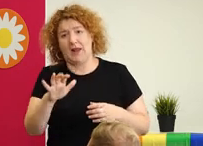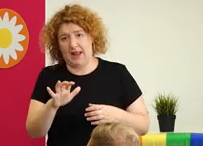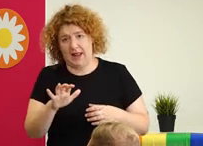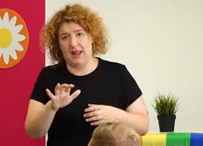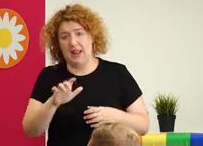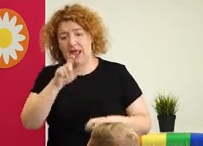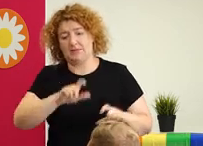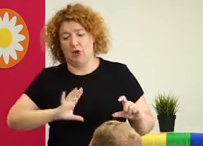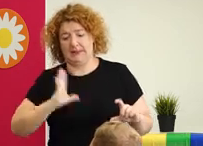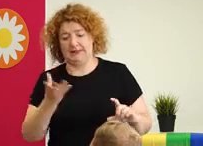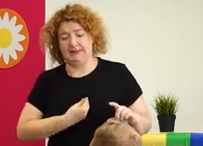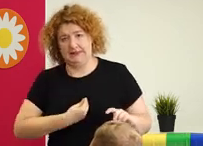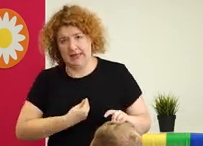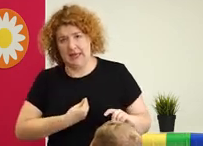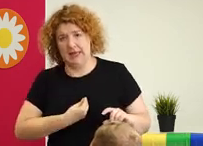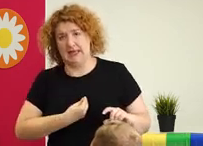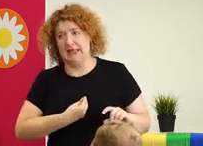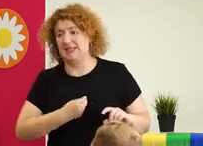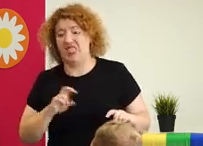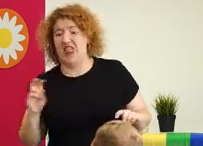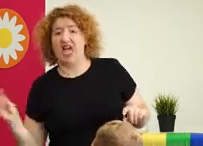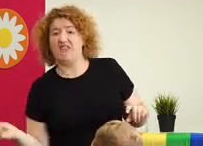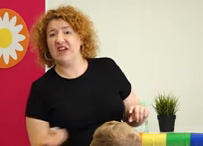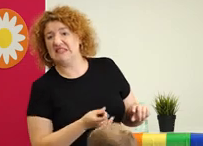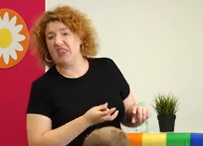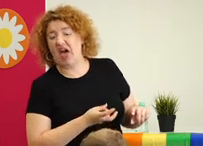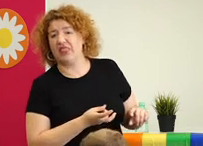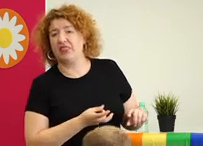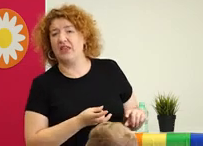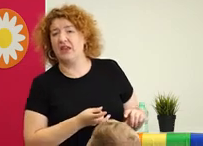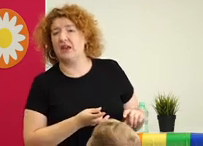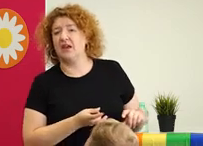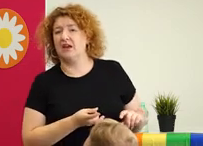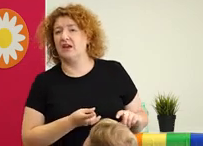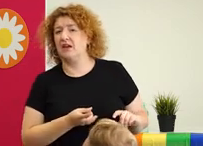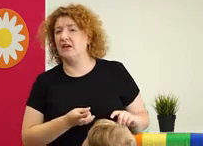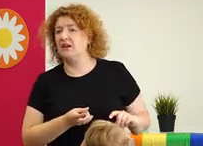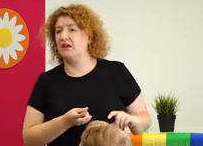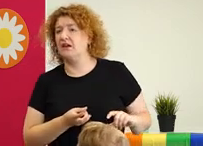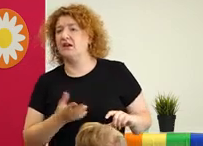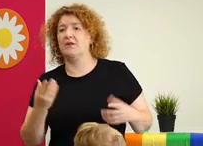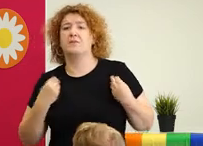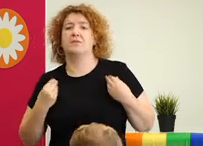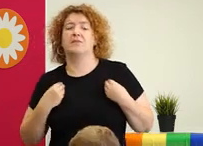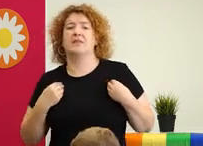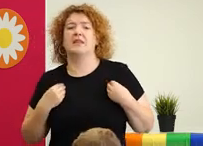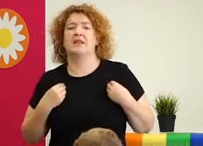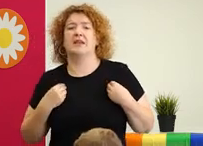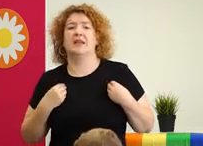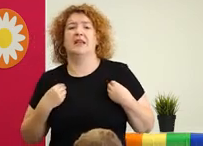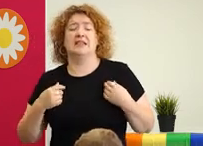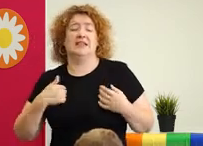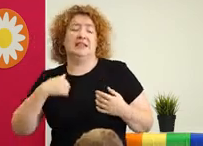las personas trans, las personas de la diversidad, las personas que habitamos las